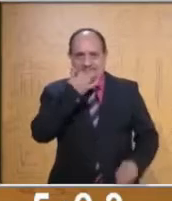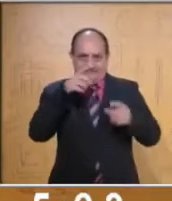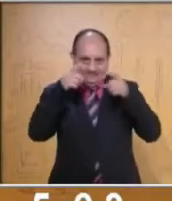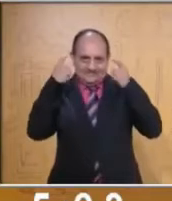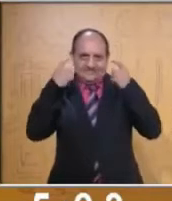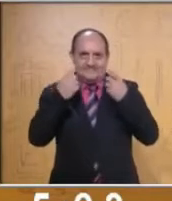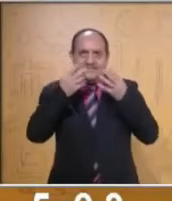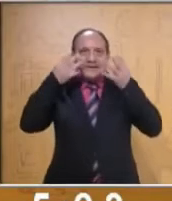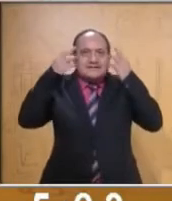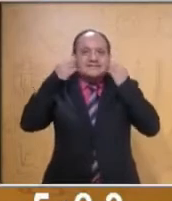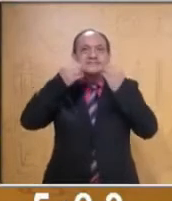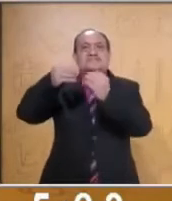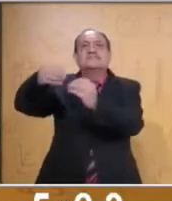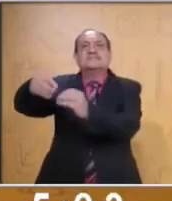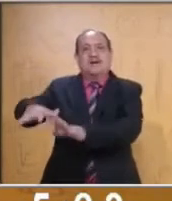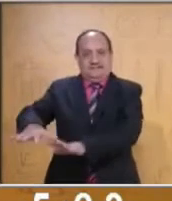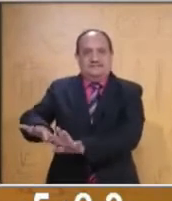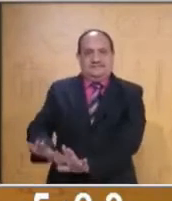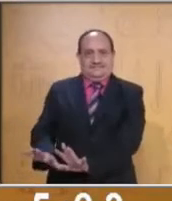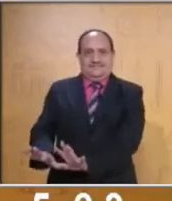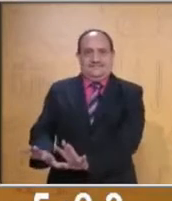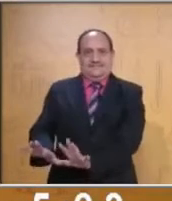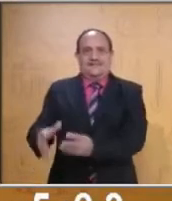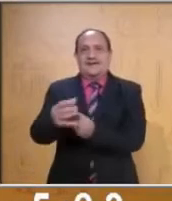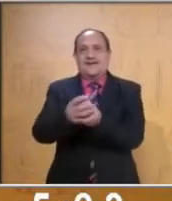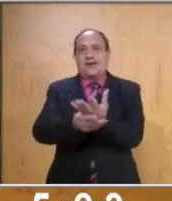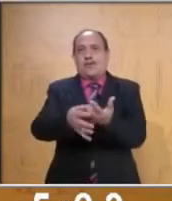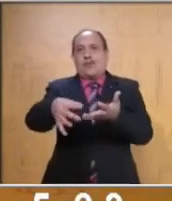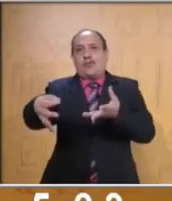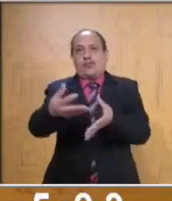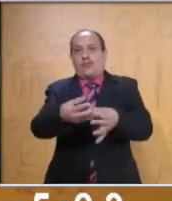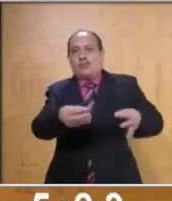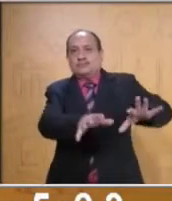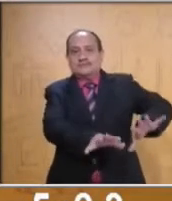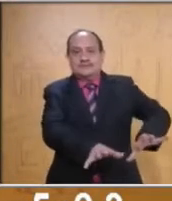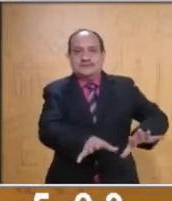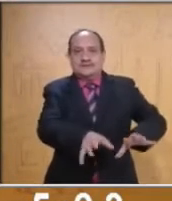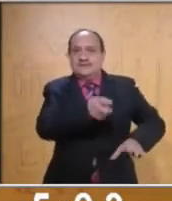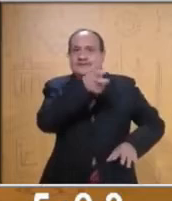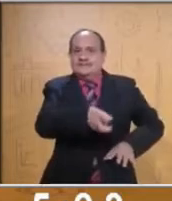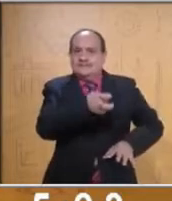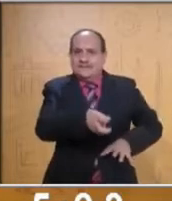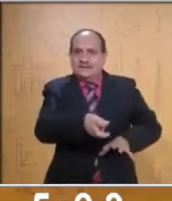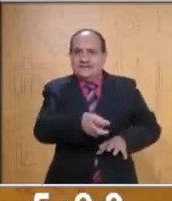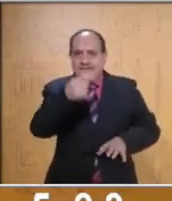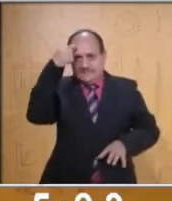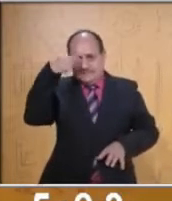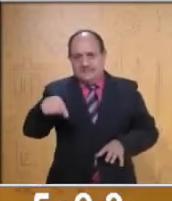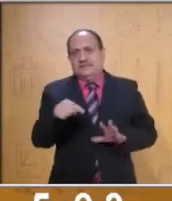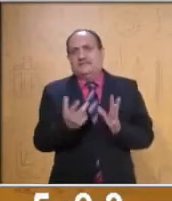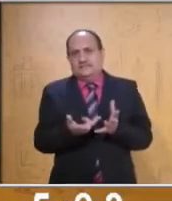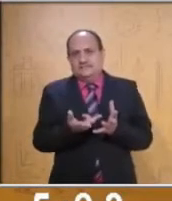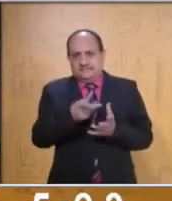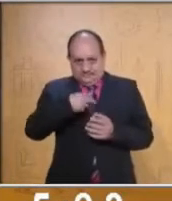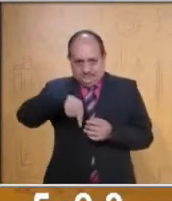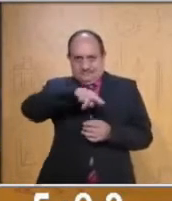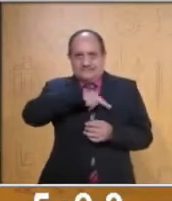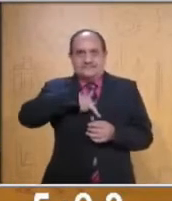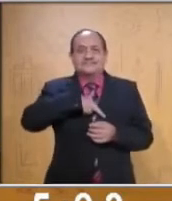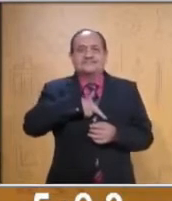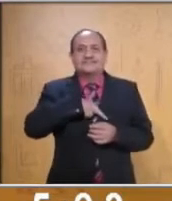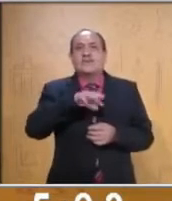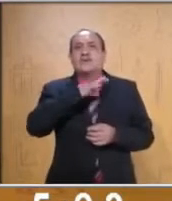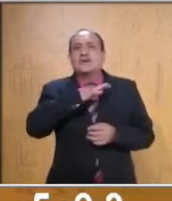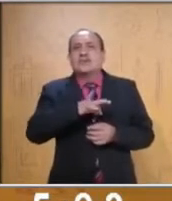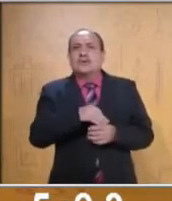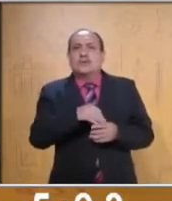Voy a dejar aquí a un lado mi cubrebocas y mis guantes, ¿sí? Todo esto es pues para que nosotros